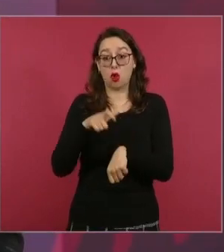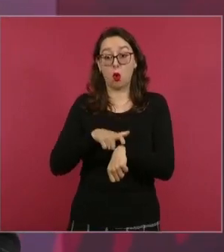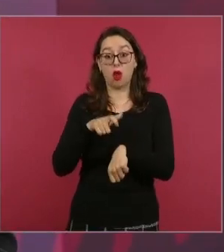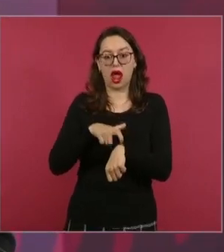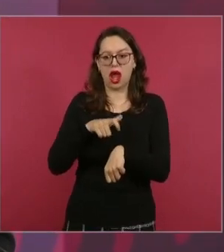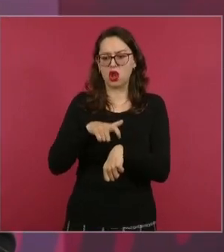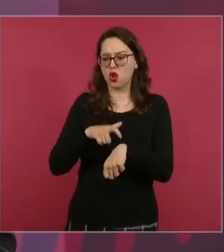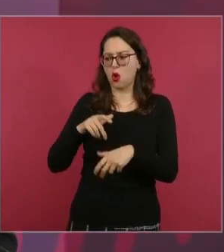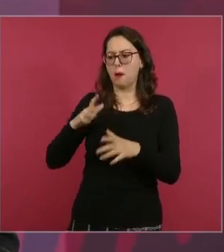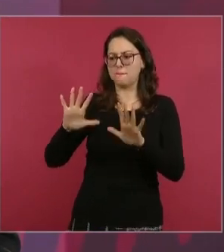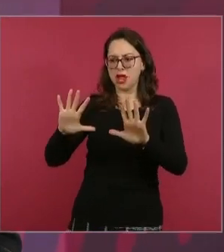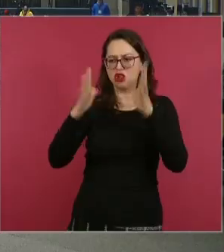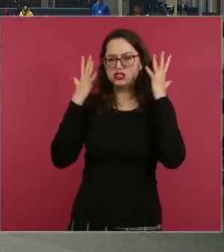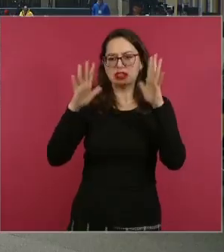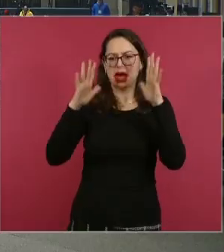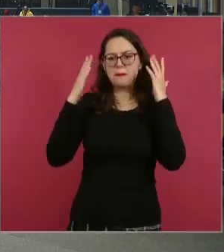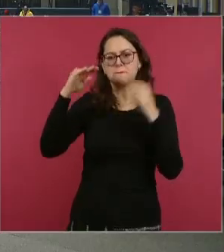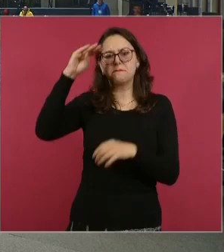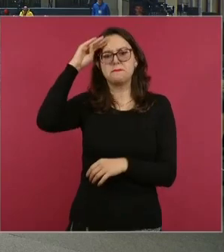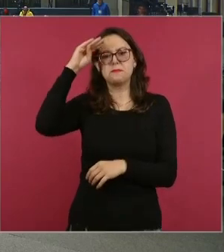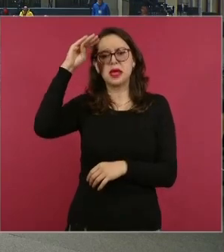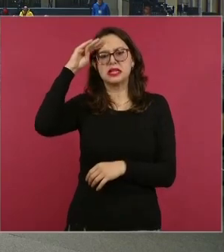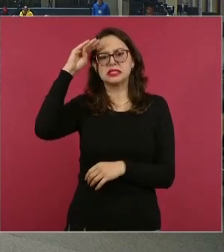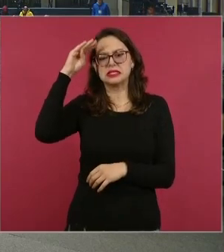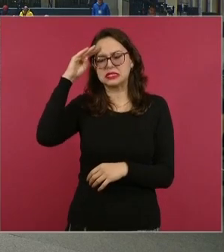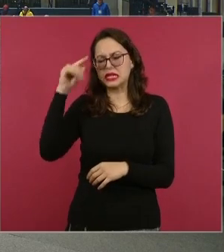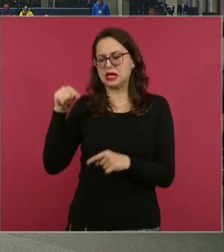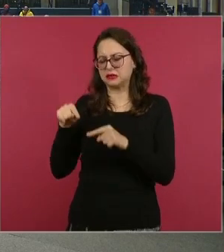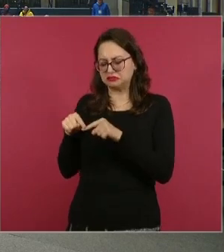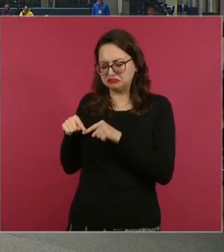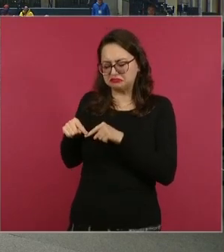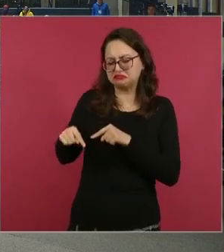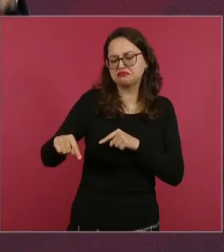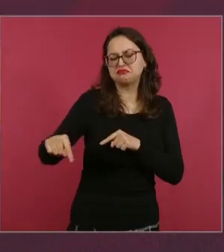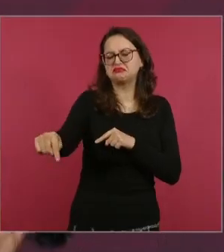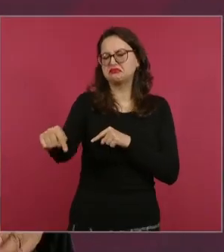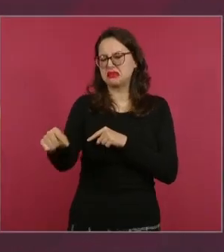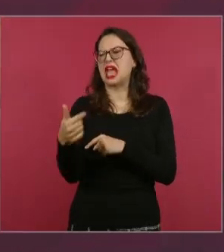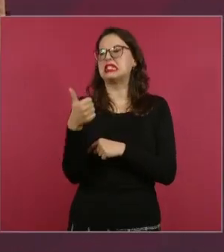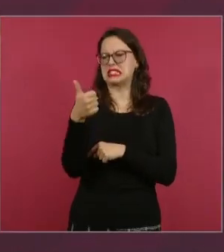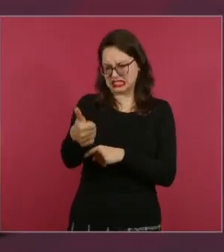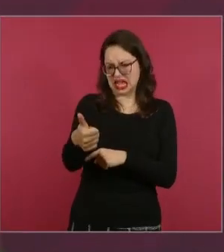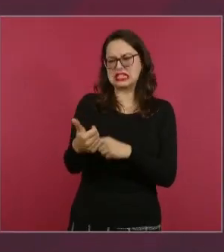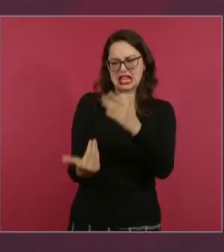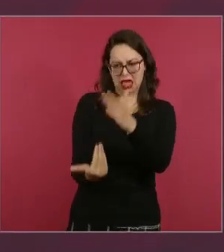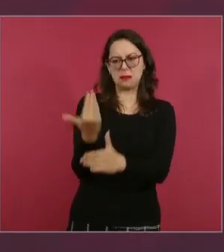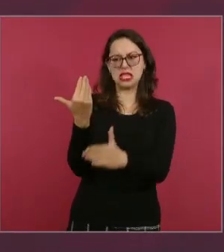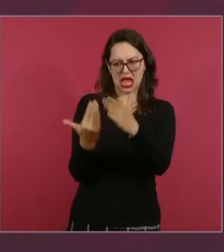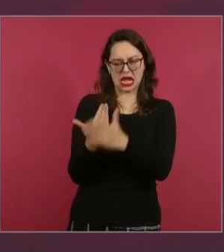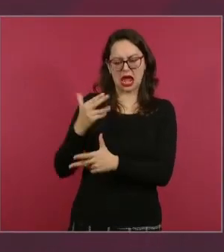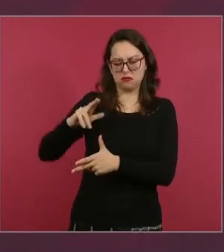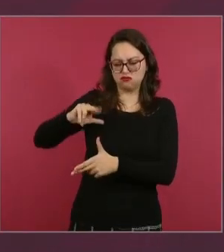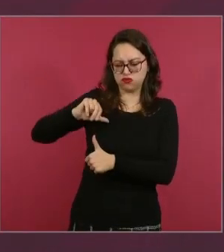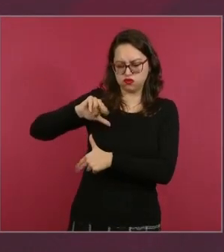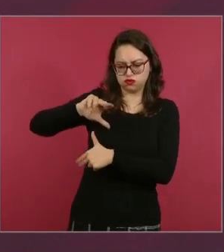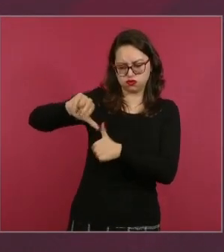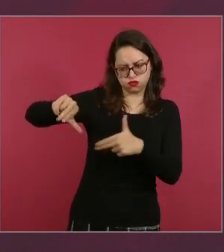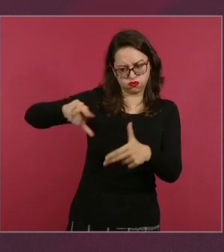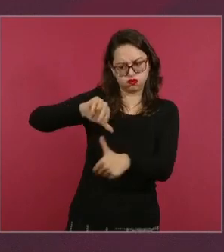mañana a y de Acapulco a Tecpan en ese en ese en ese Este